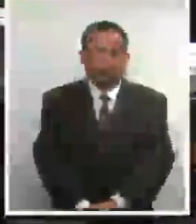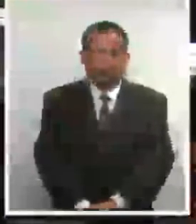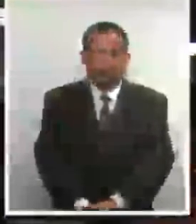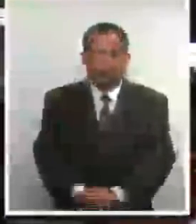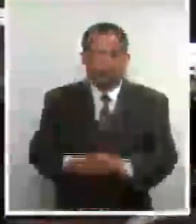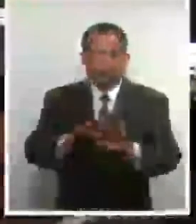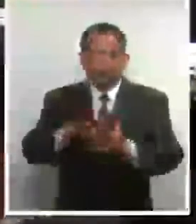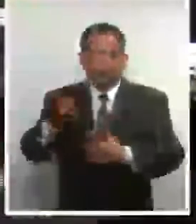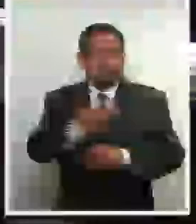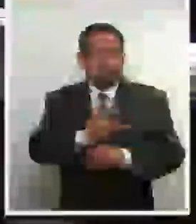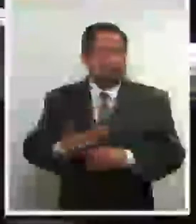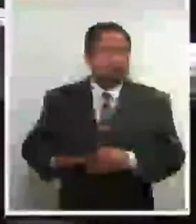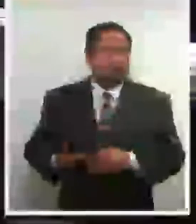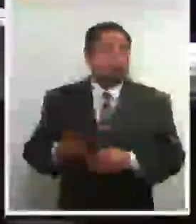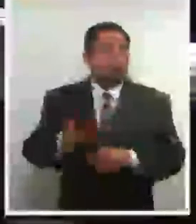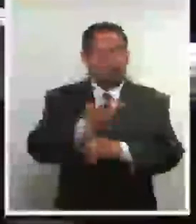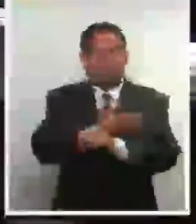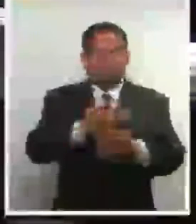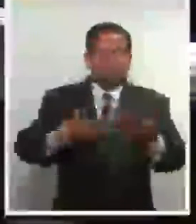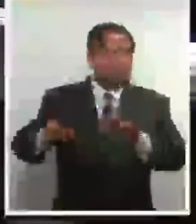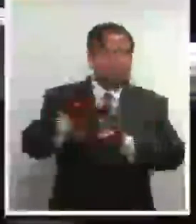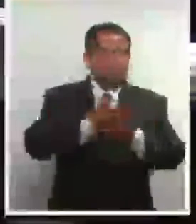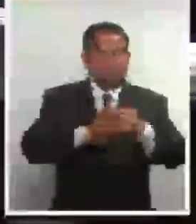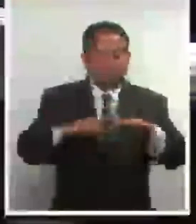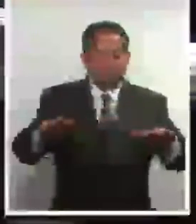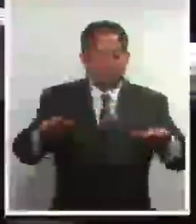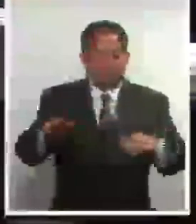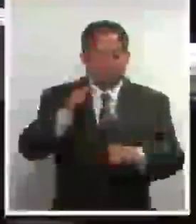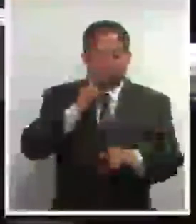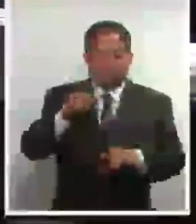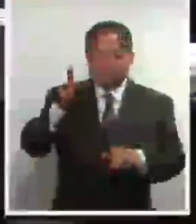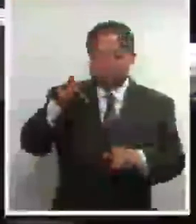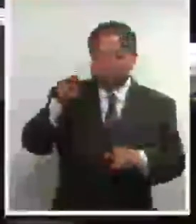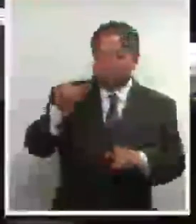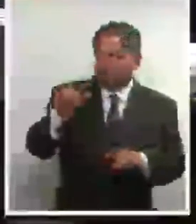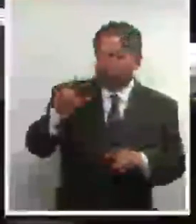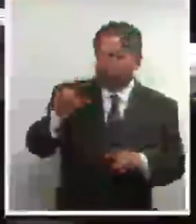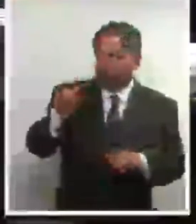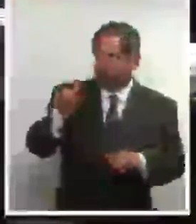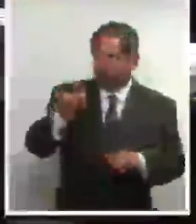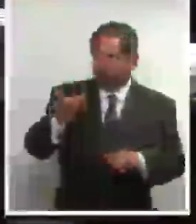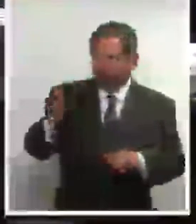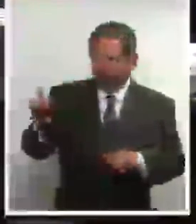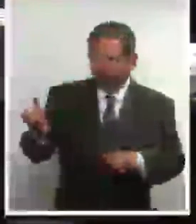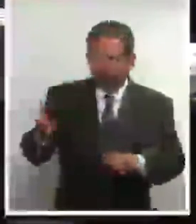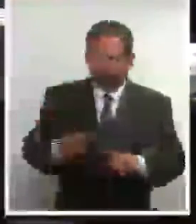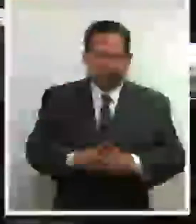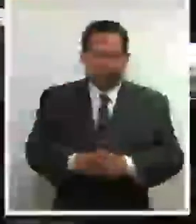Gracias, presidente. Compañeras, compañeros, diputada Kenia López,